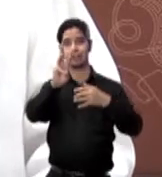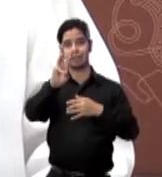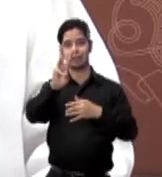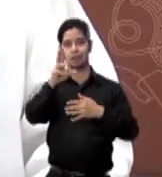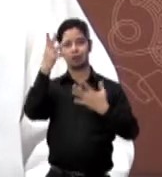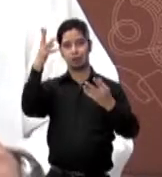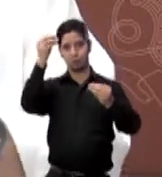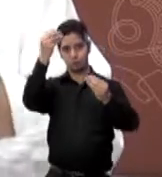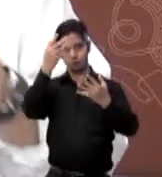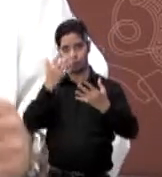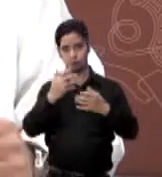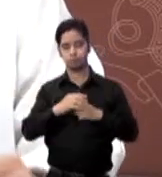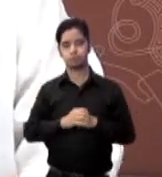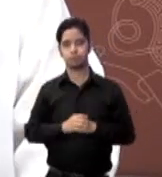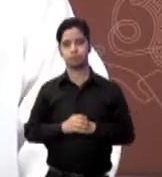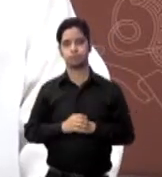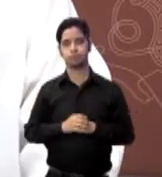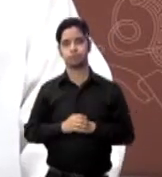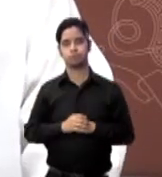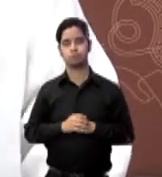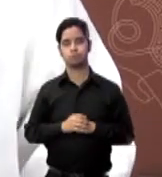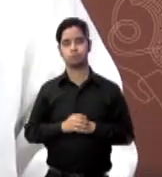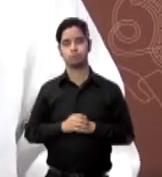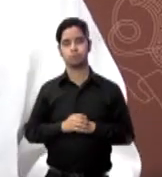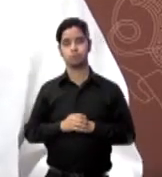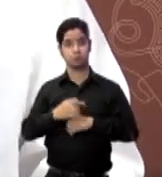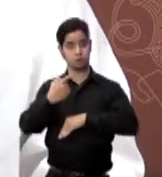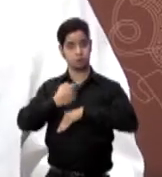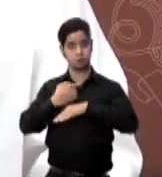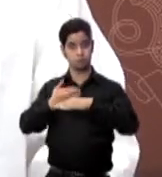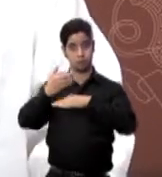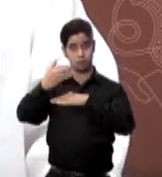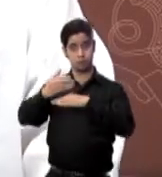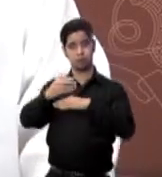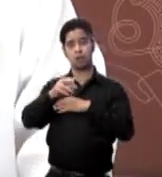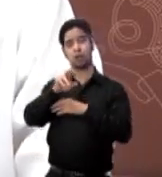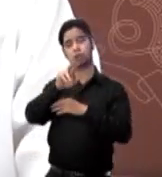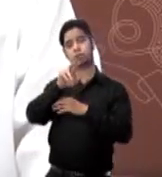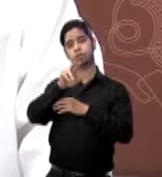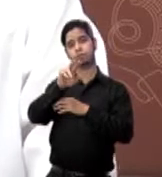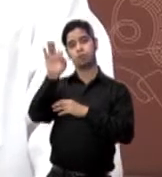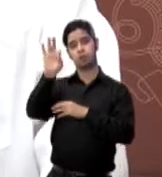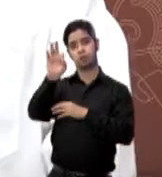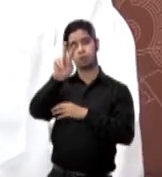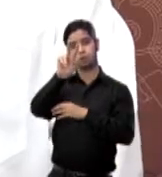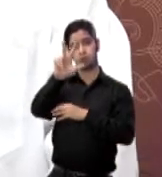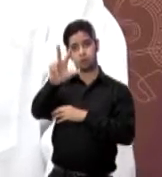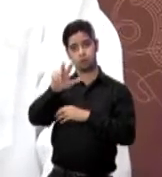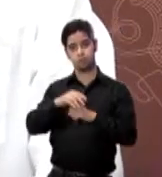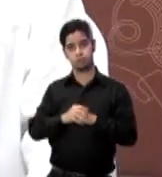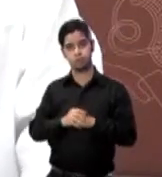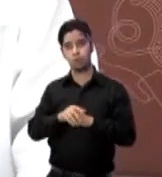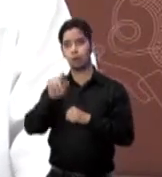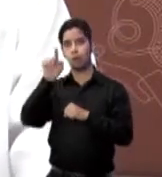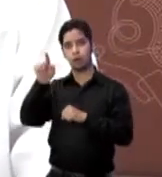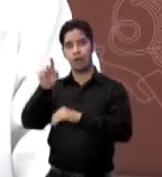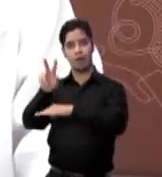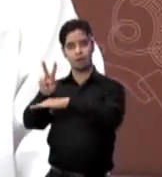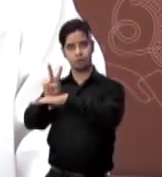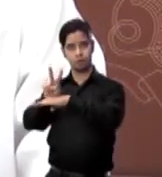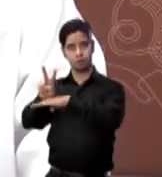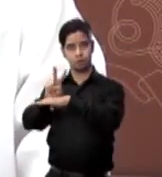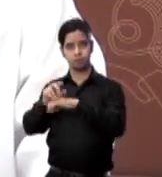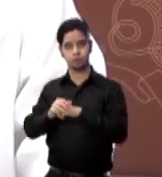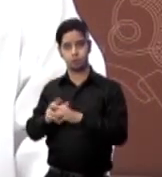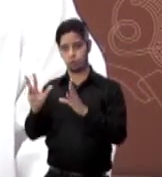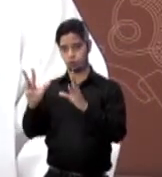traído. Al otro día, que es el viernes 23, vamos a estar en Vieques, en una reunión también con el